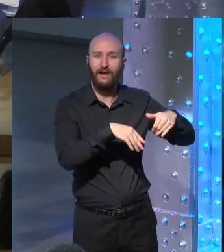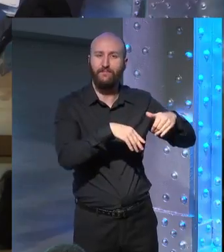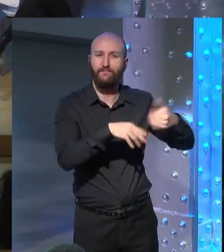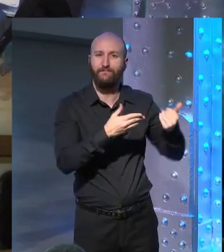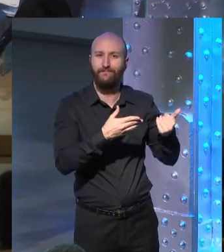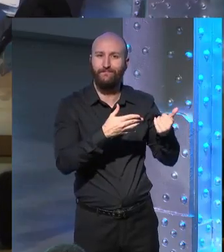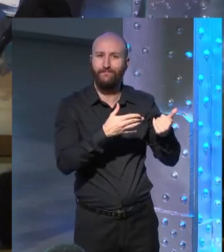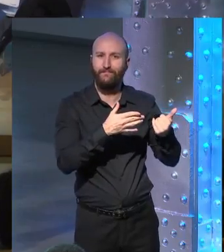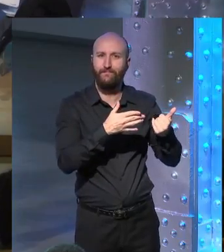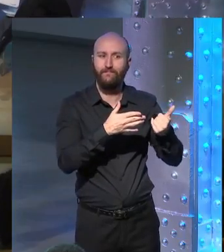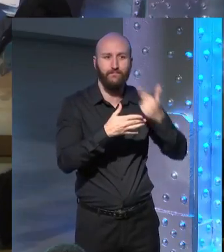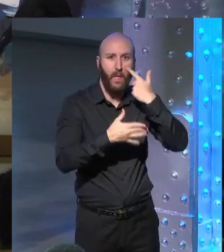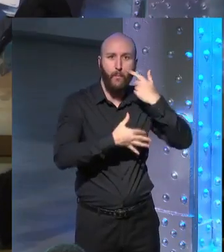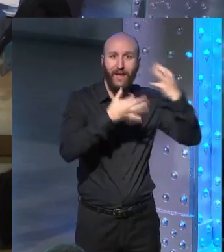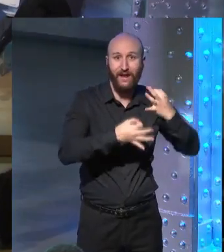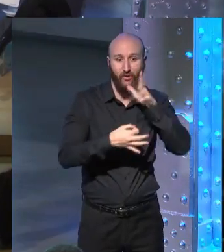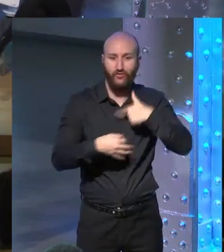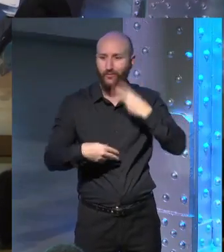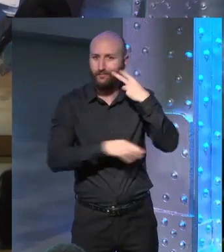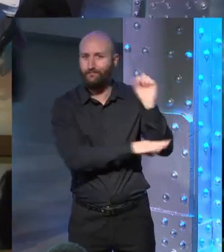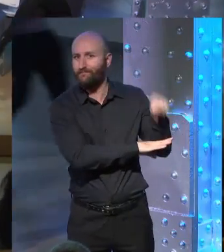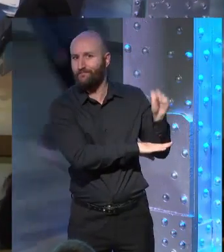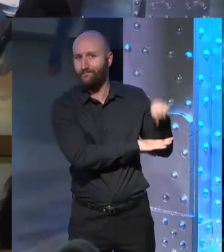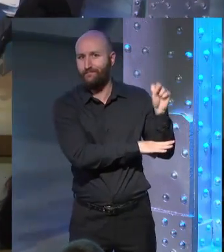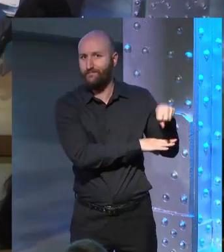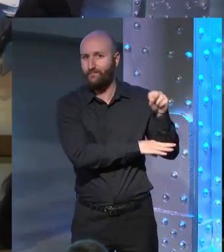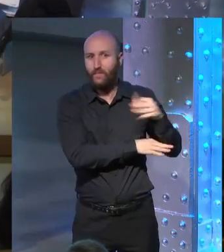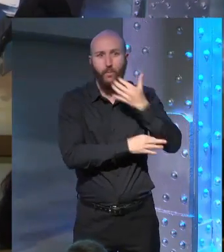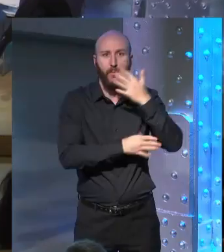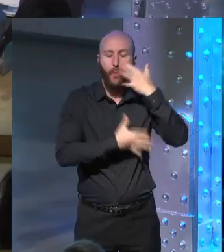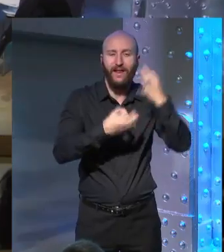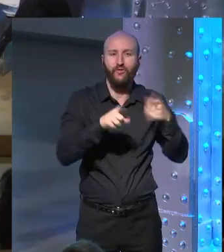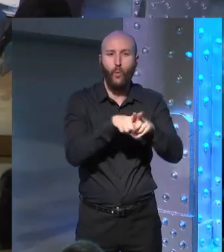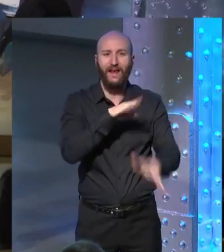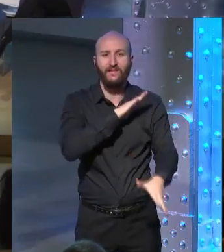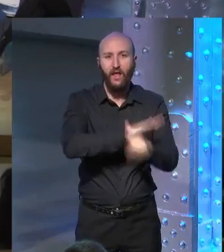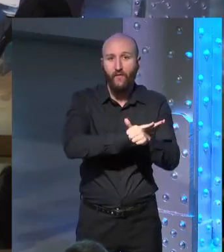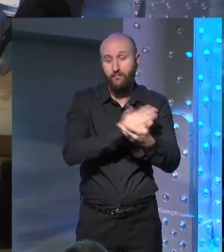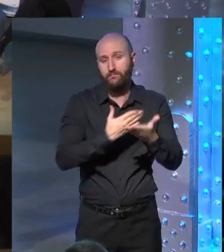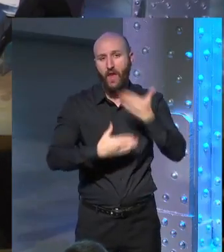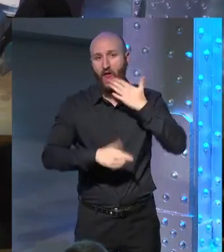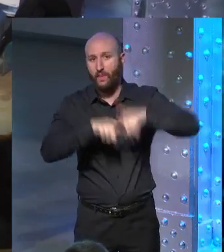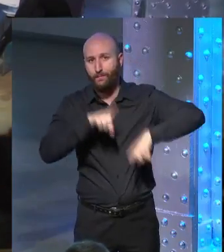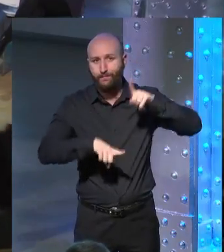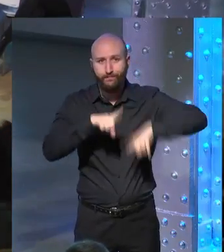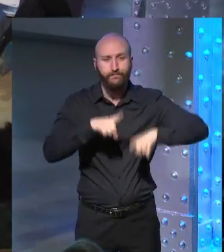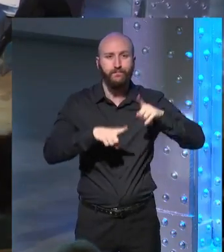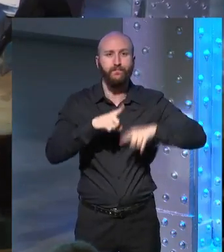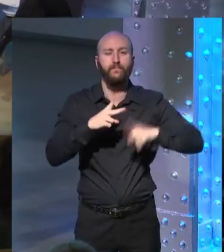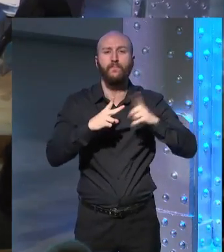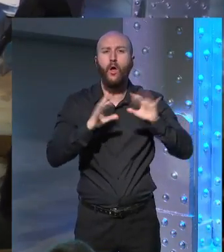a cualquier peligro. Peligros como estafas, dependiendo de la edad. Peligros,